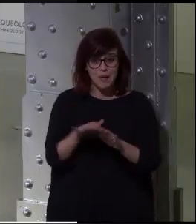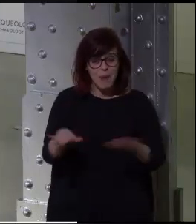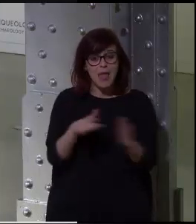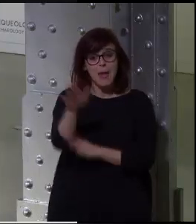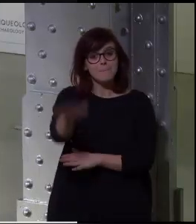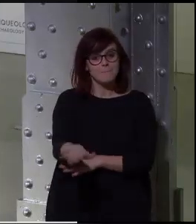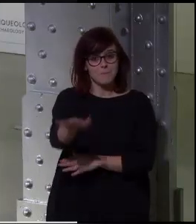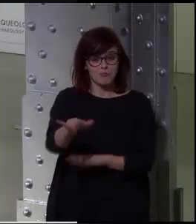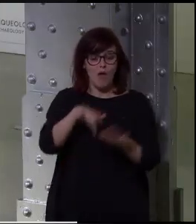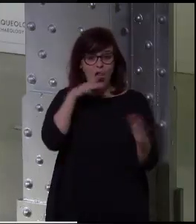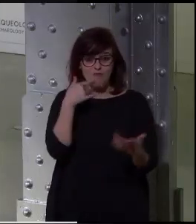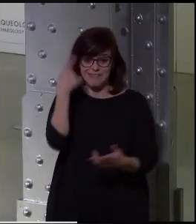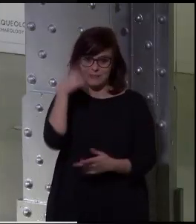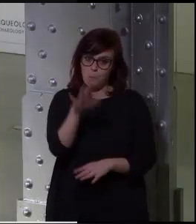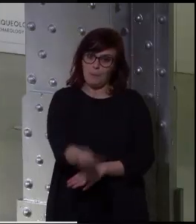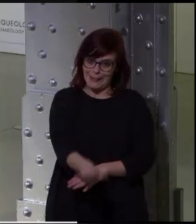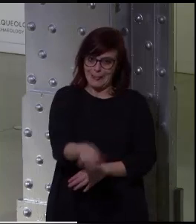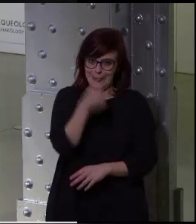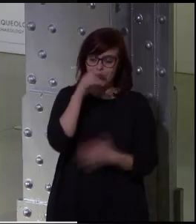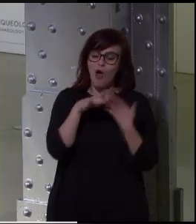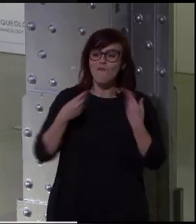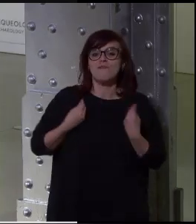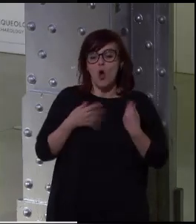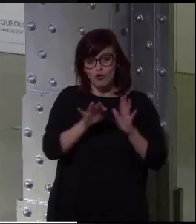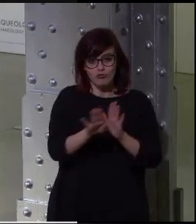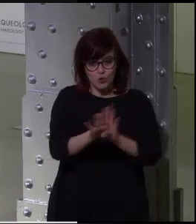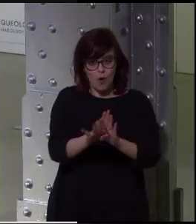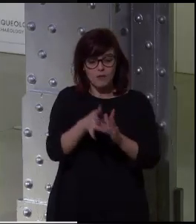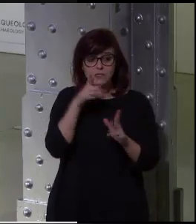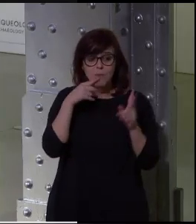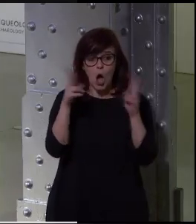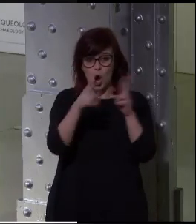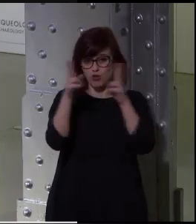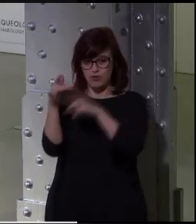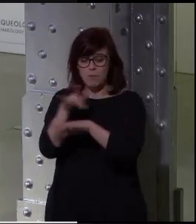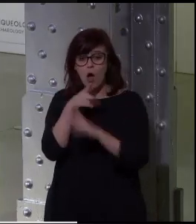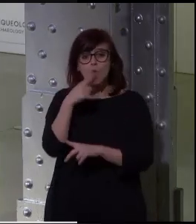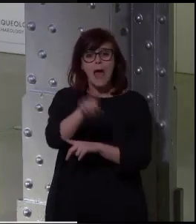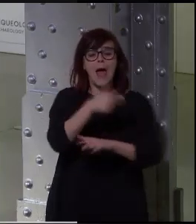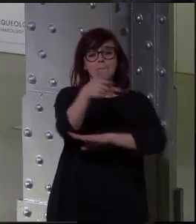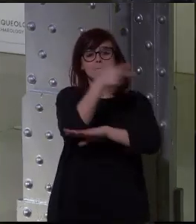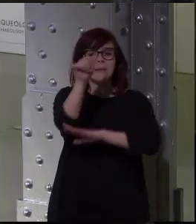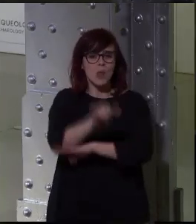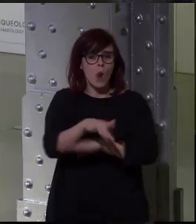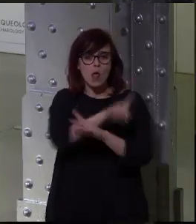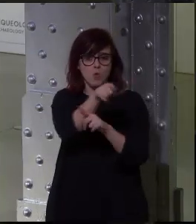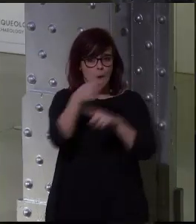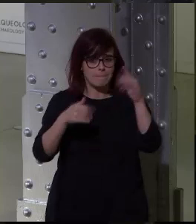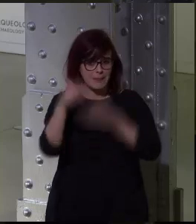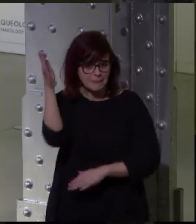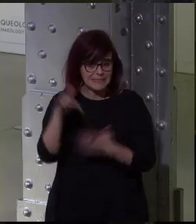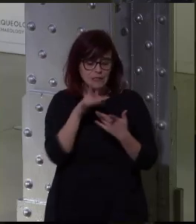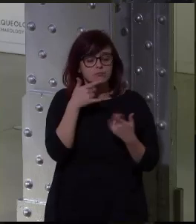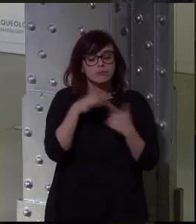Ese es el pequeño, que como veis es muy pequeño y sigue vivo, está cortado, pues una película de hora y pico, y veis lo que